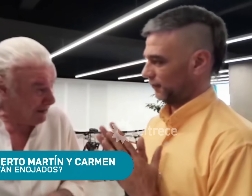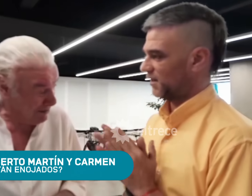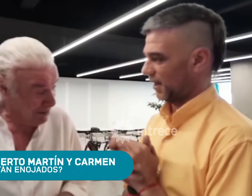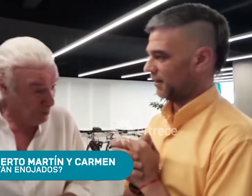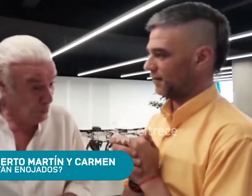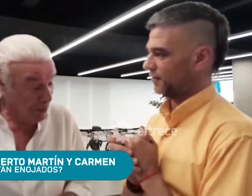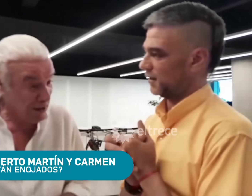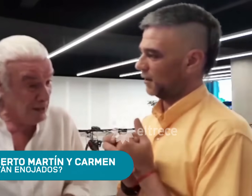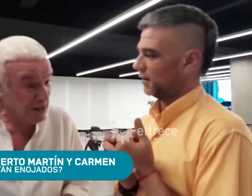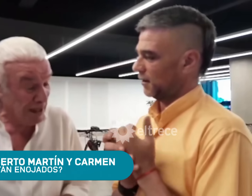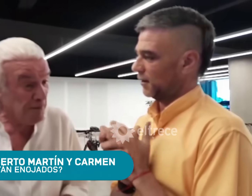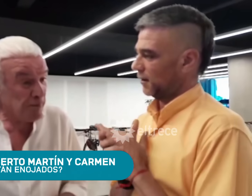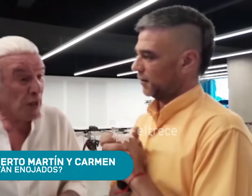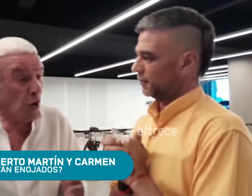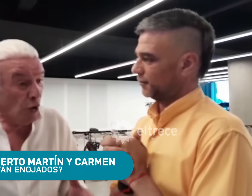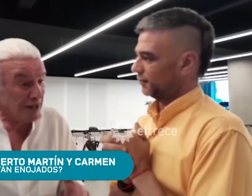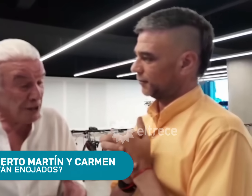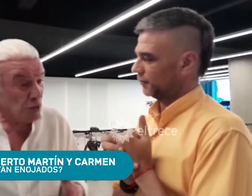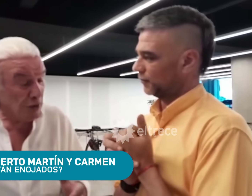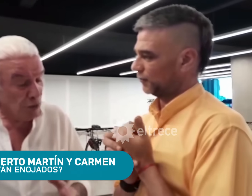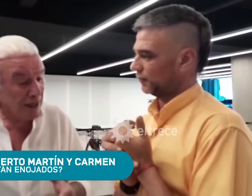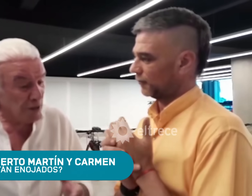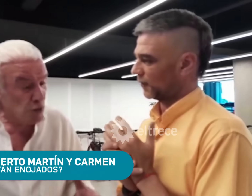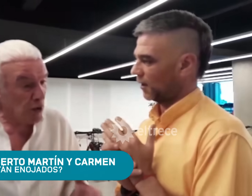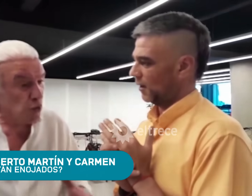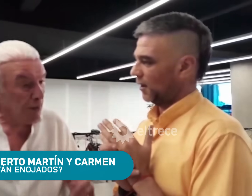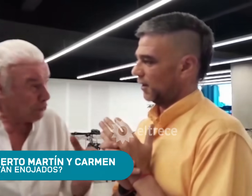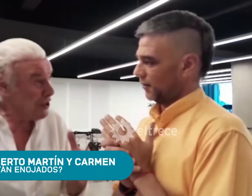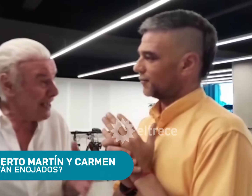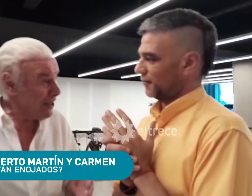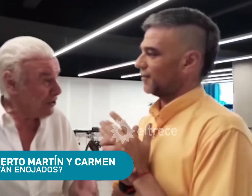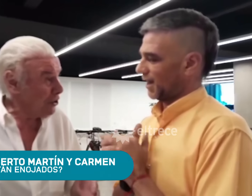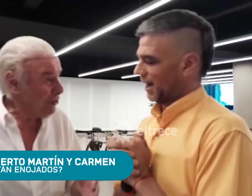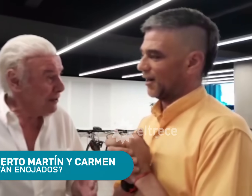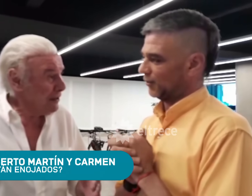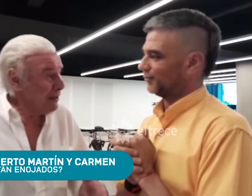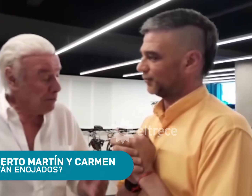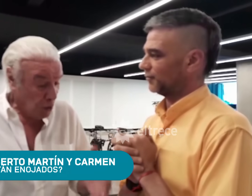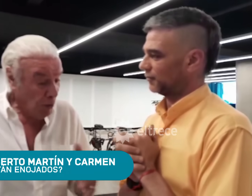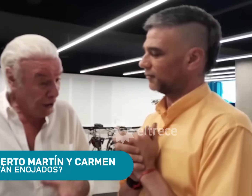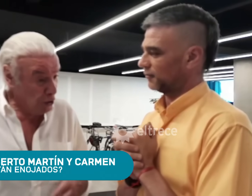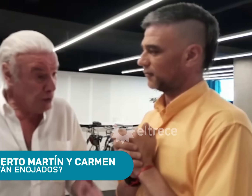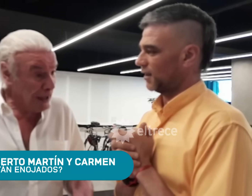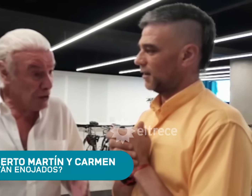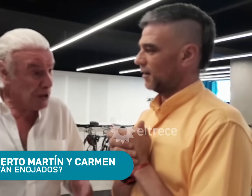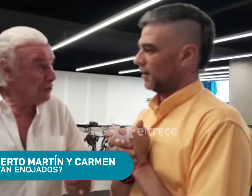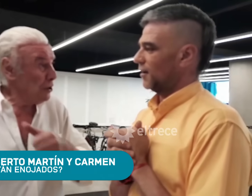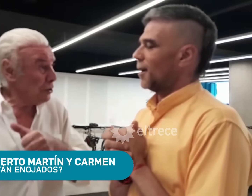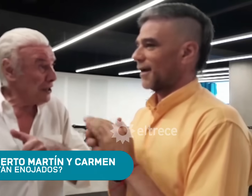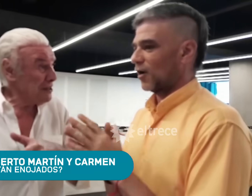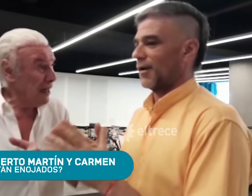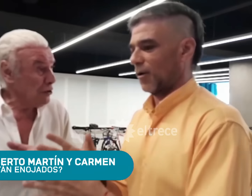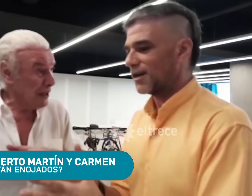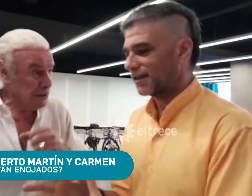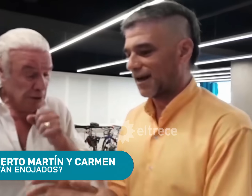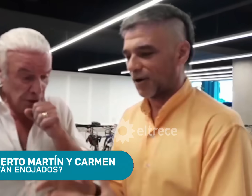cocina propiamente dicha, o haces un segundo plato de idea y tipo, como que lo estuvieras cocinando y el otro